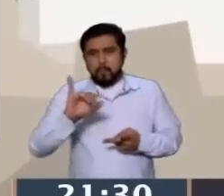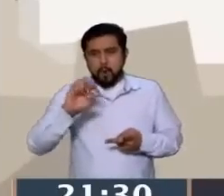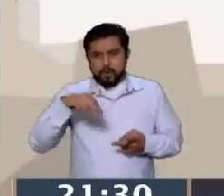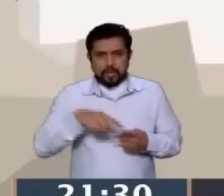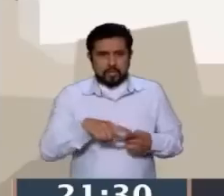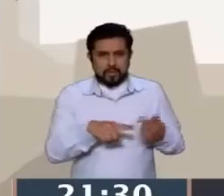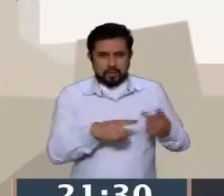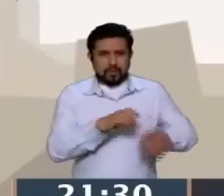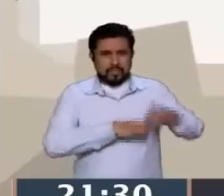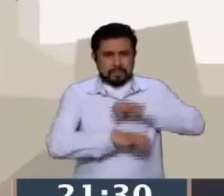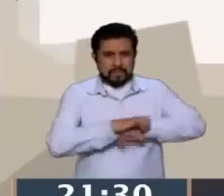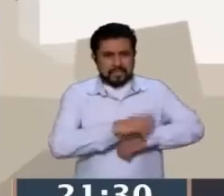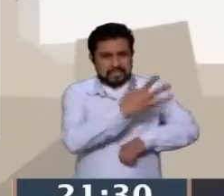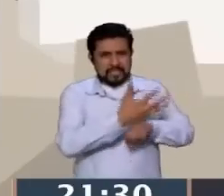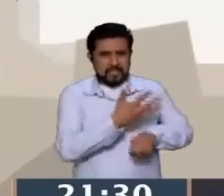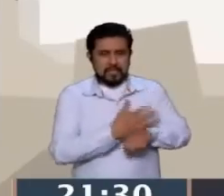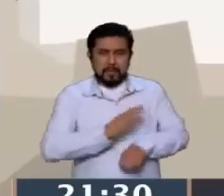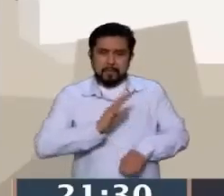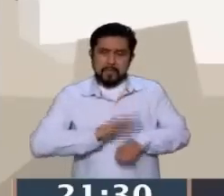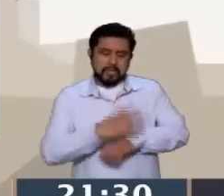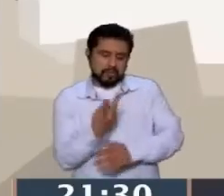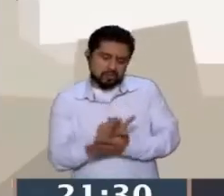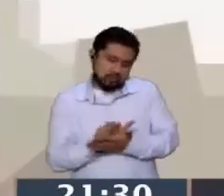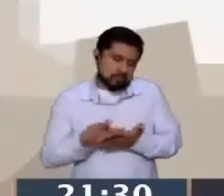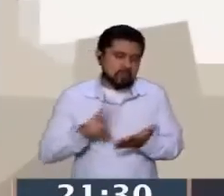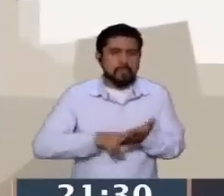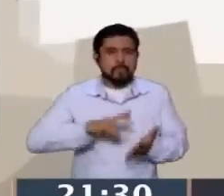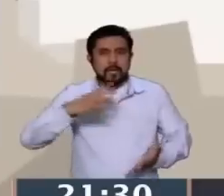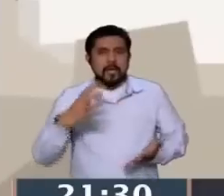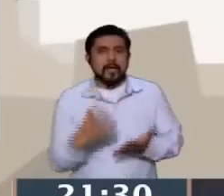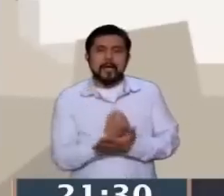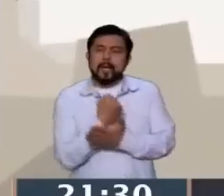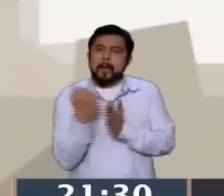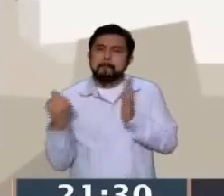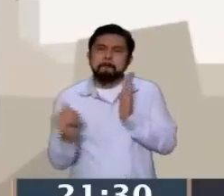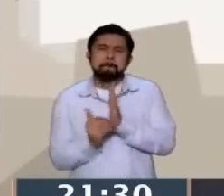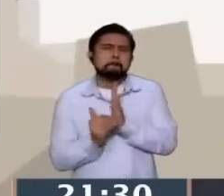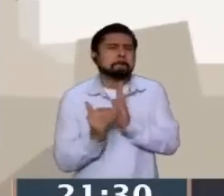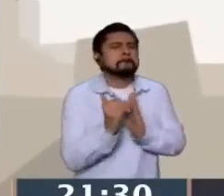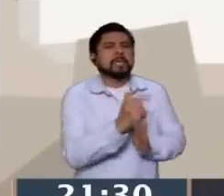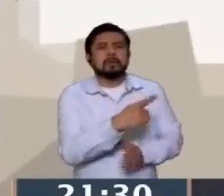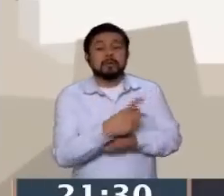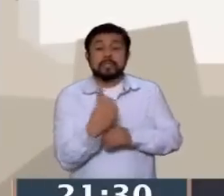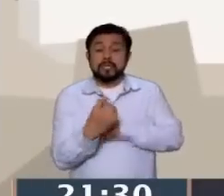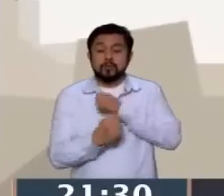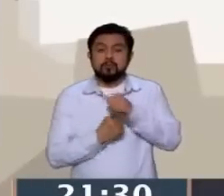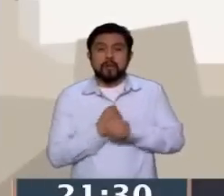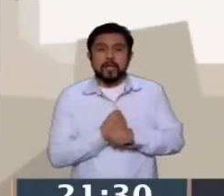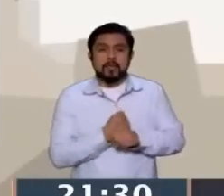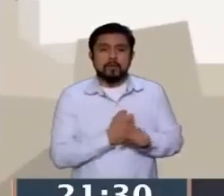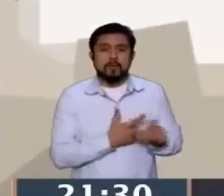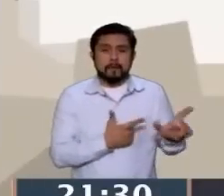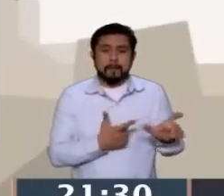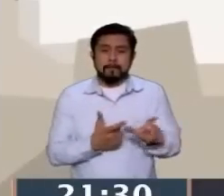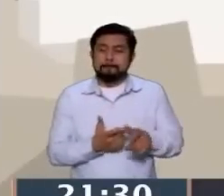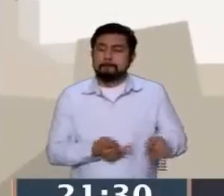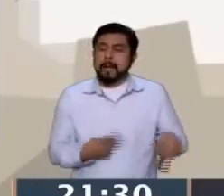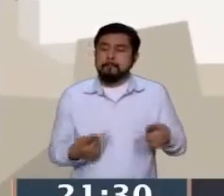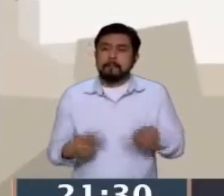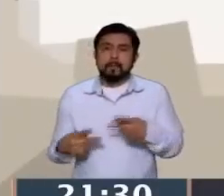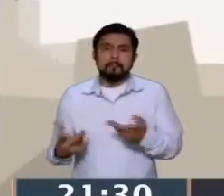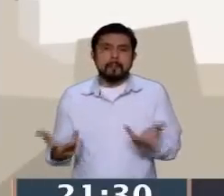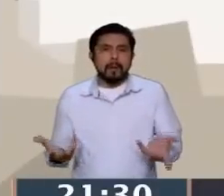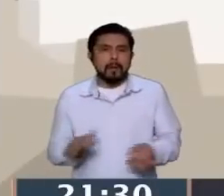que han multiplicado sus ganancias multimillonarias en solo un año y que se frotan las manos